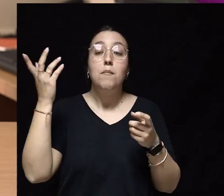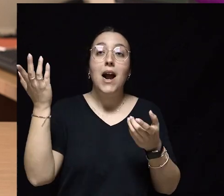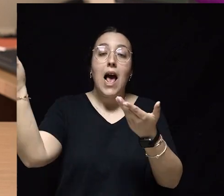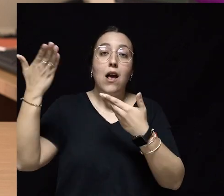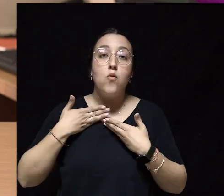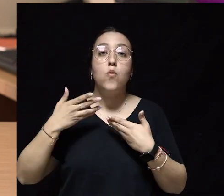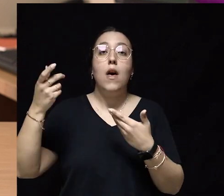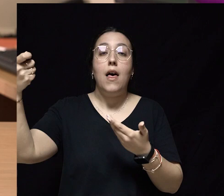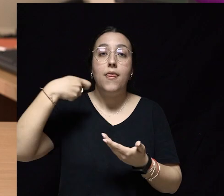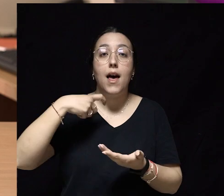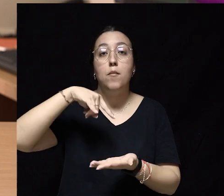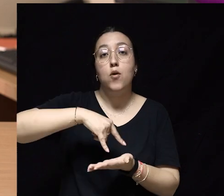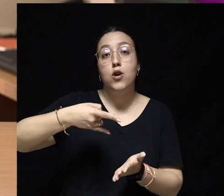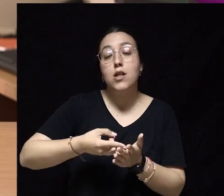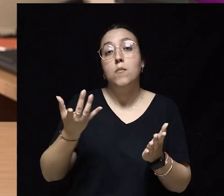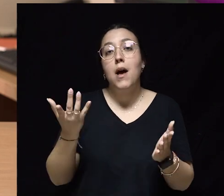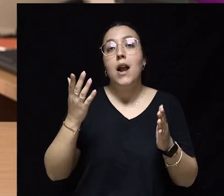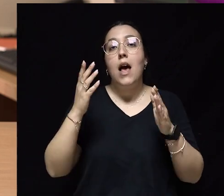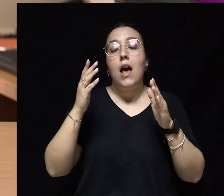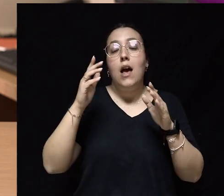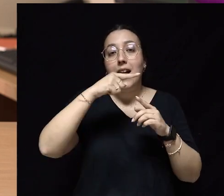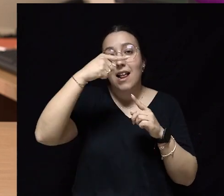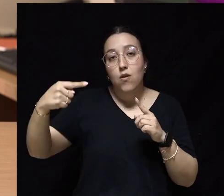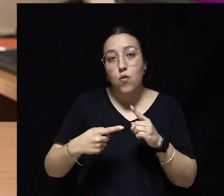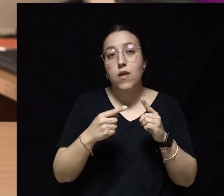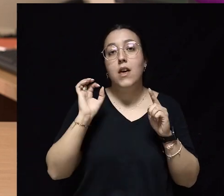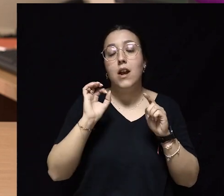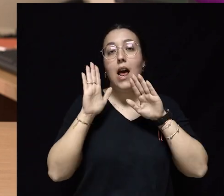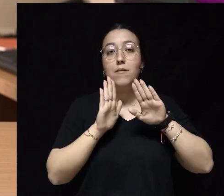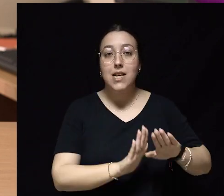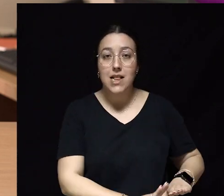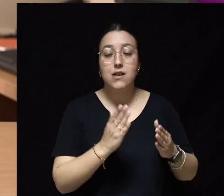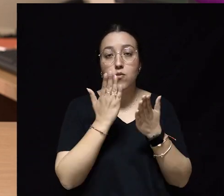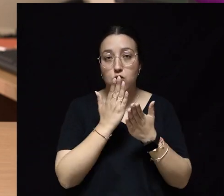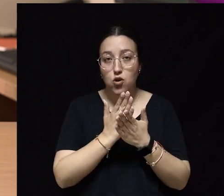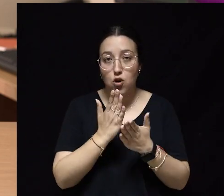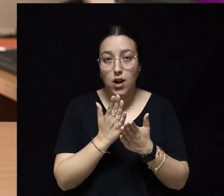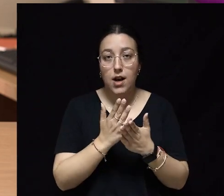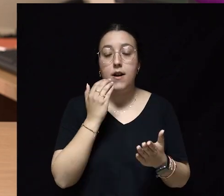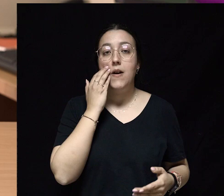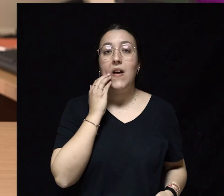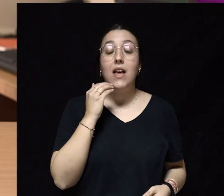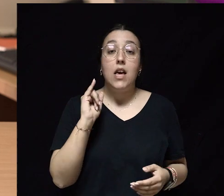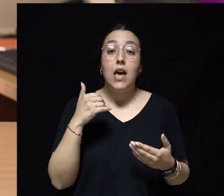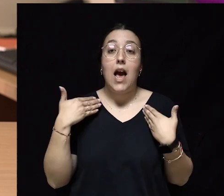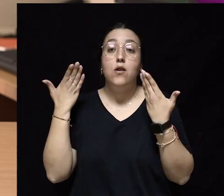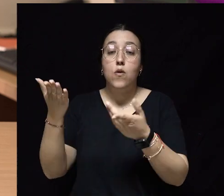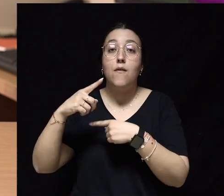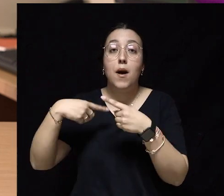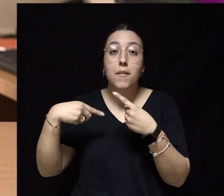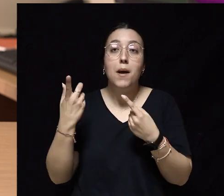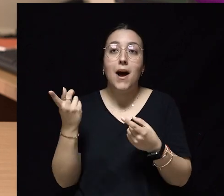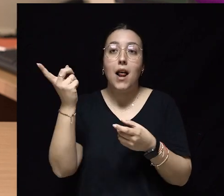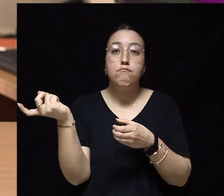programas y proyectos que puedan reducir ese absentismo cuando pasan a la